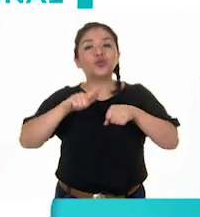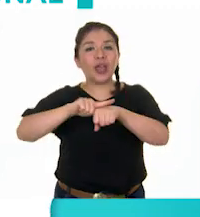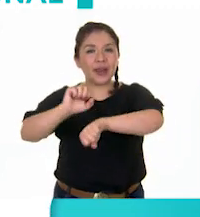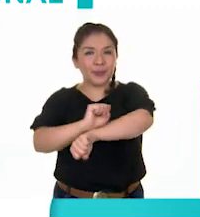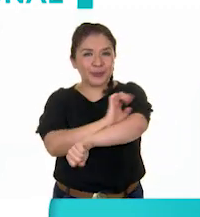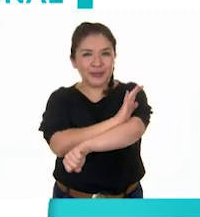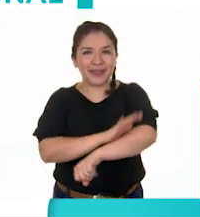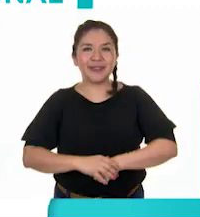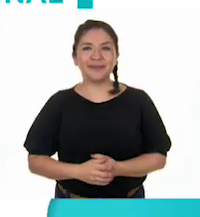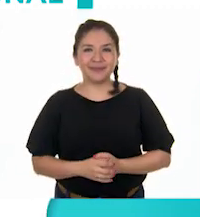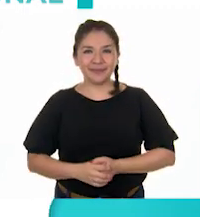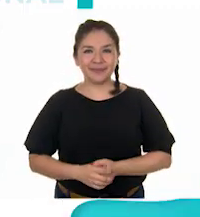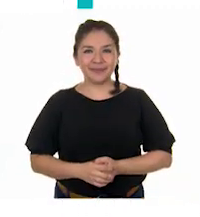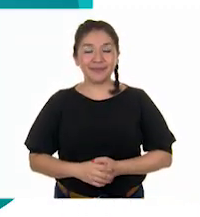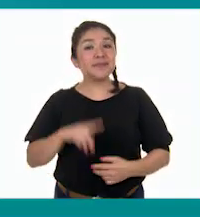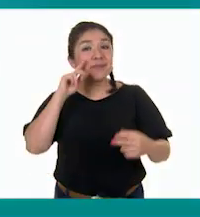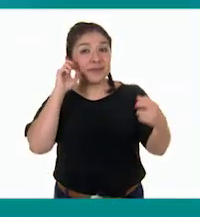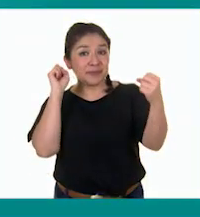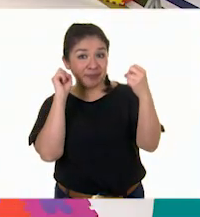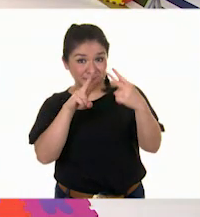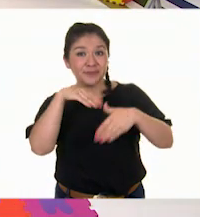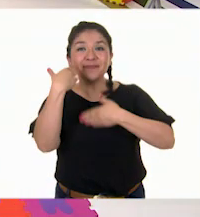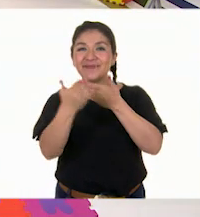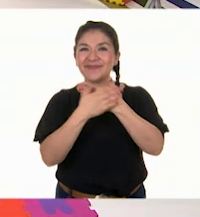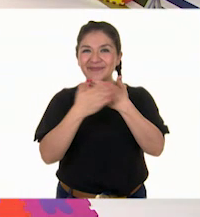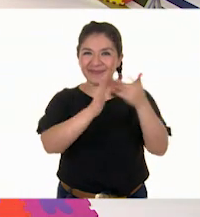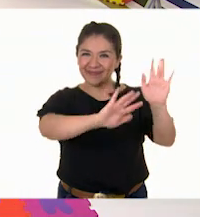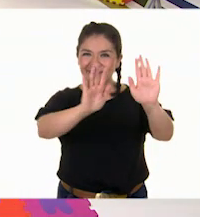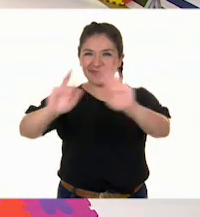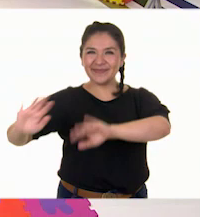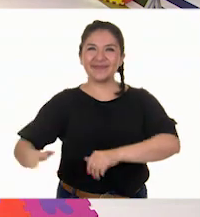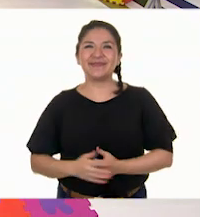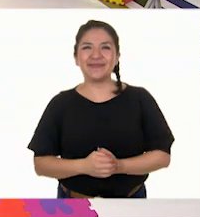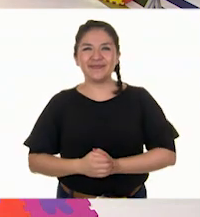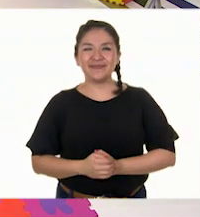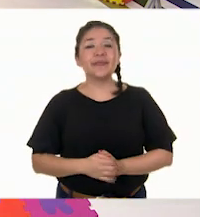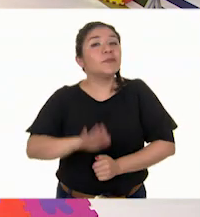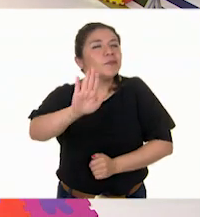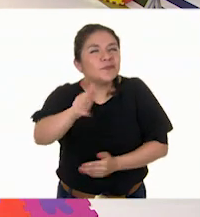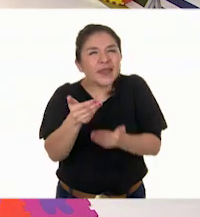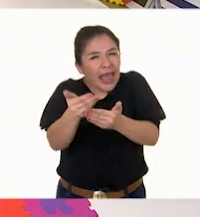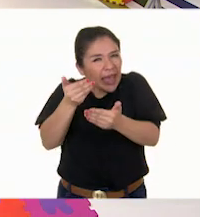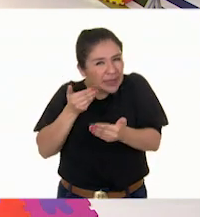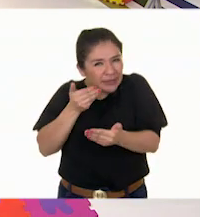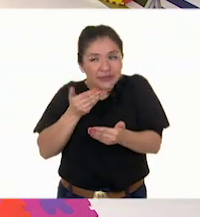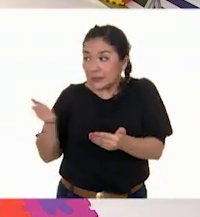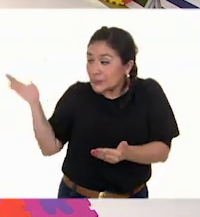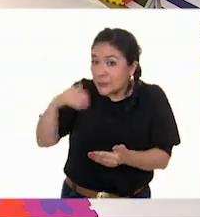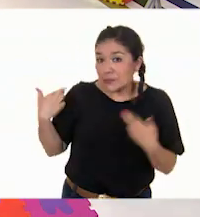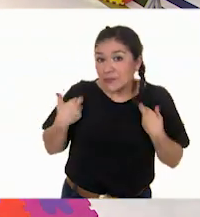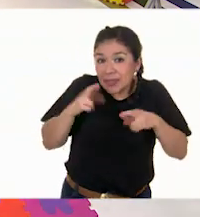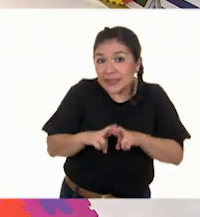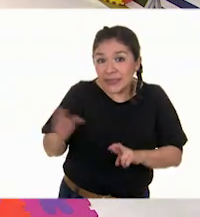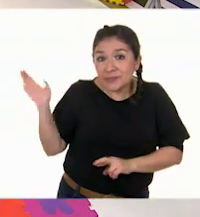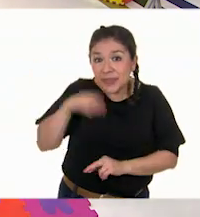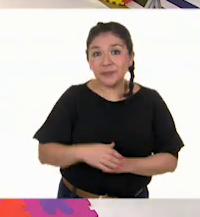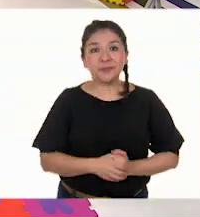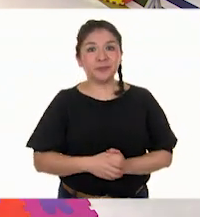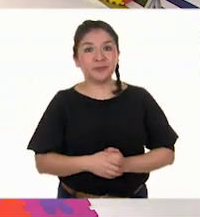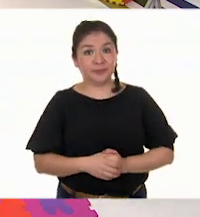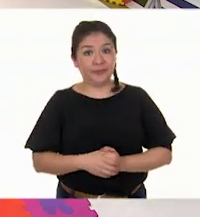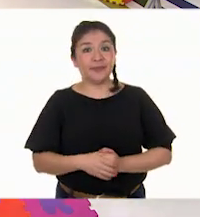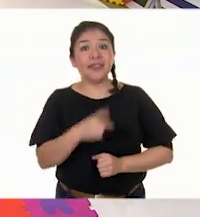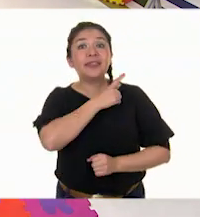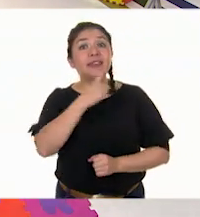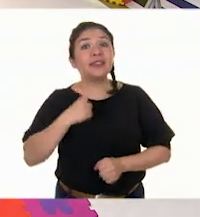socioemocional. ¡Nos vemos hasta la próxima! Ay, pero antes, véngase, maestra. ¿Qué pasó? Ay, sí. Ay,